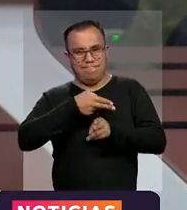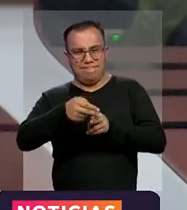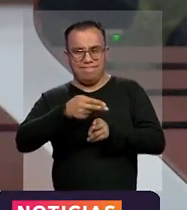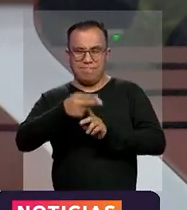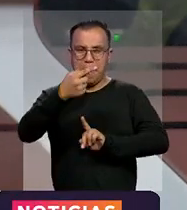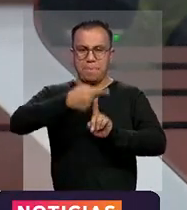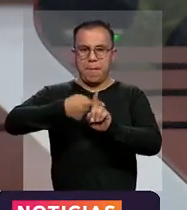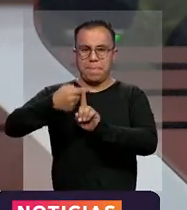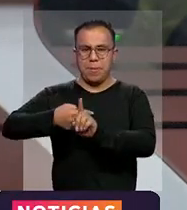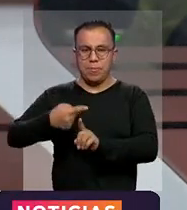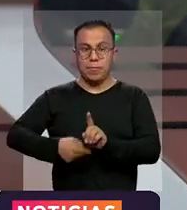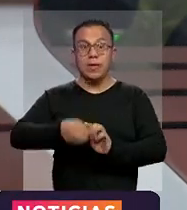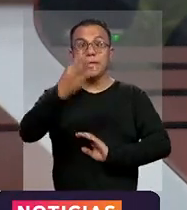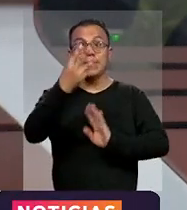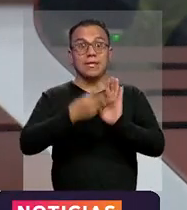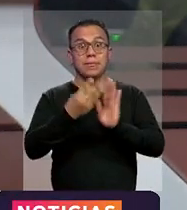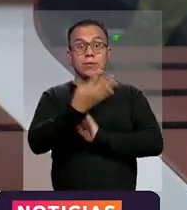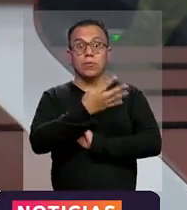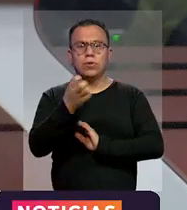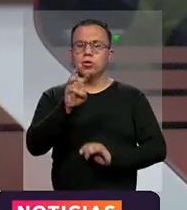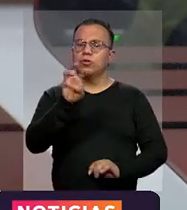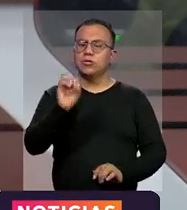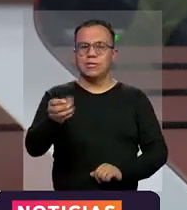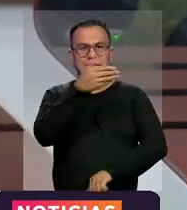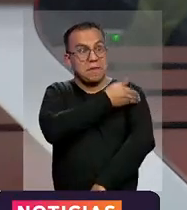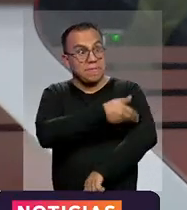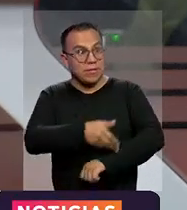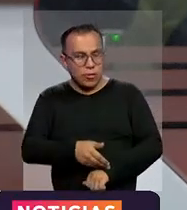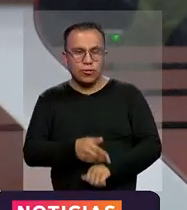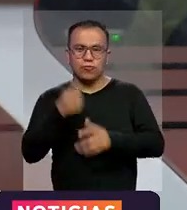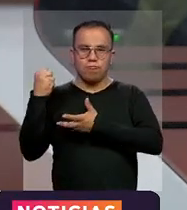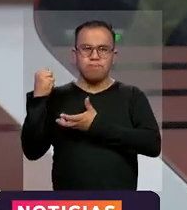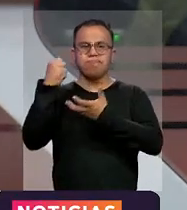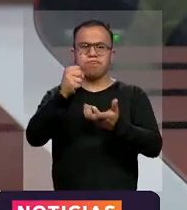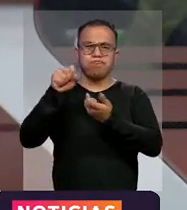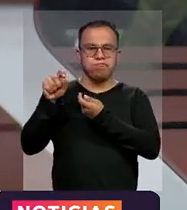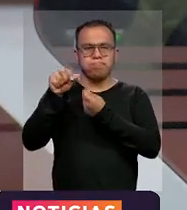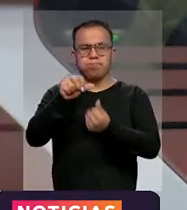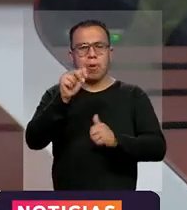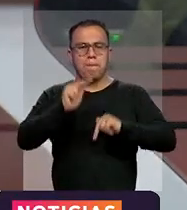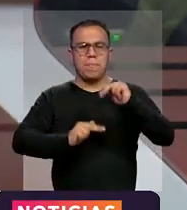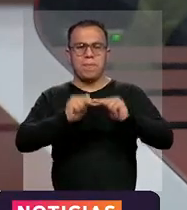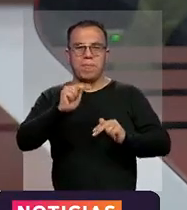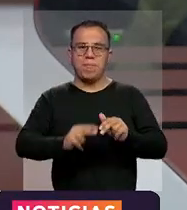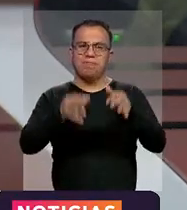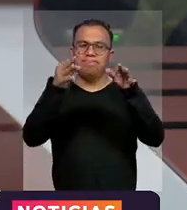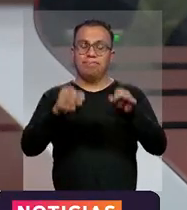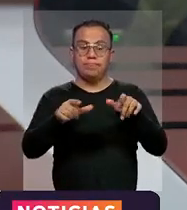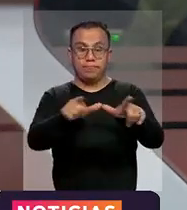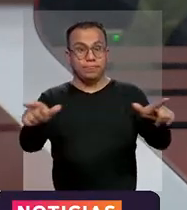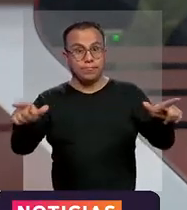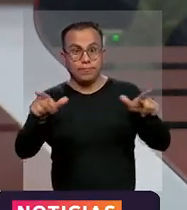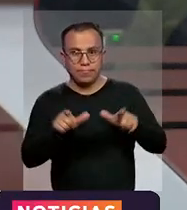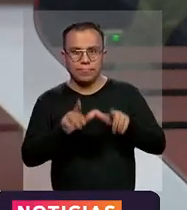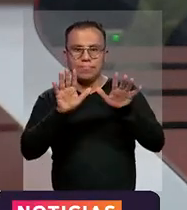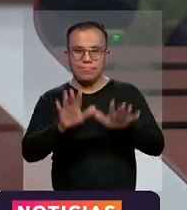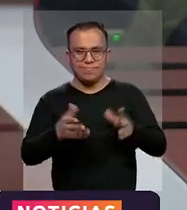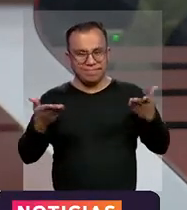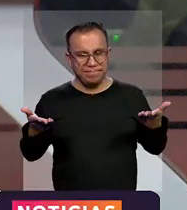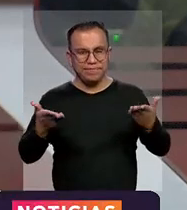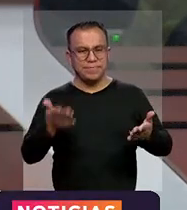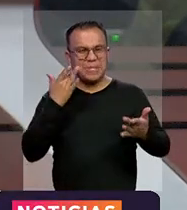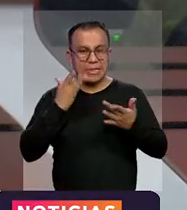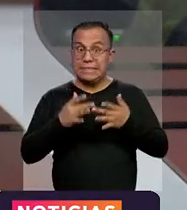cerca de 3 mil 480 millones de pesos fueron invertidos para la confirmación del espacio que busca darle